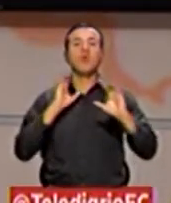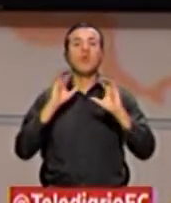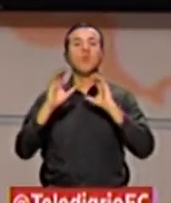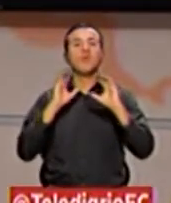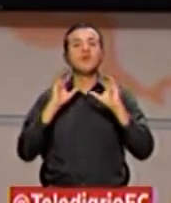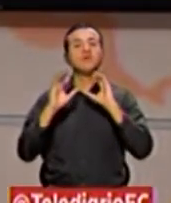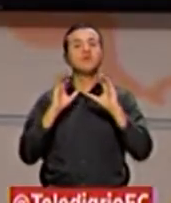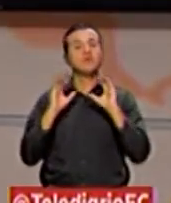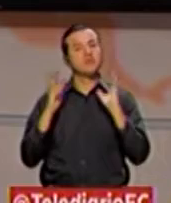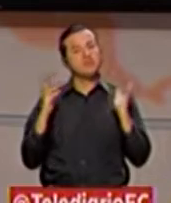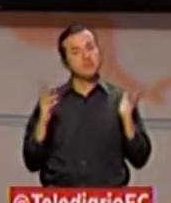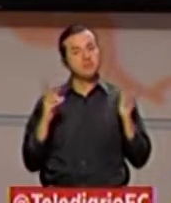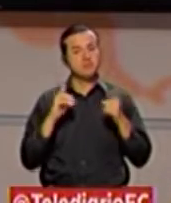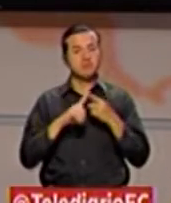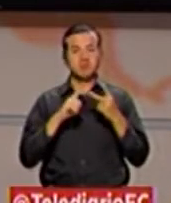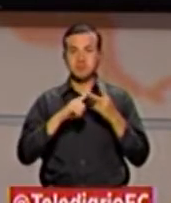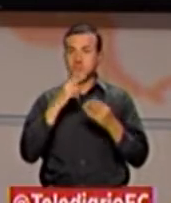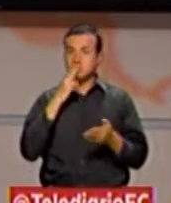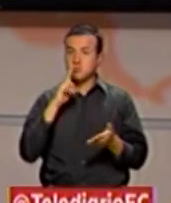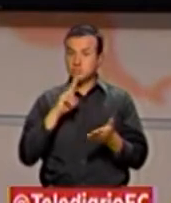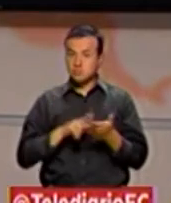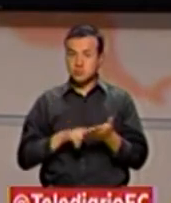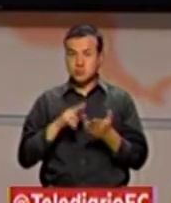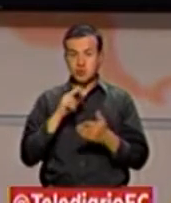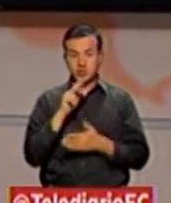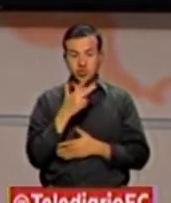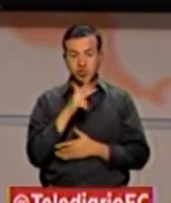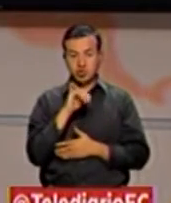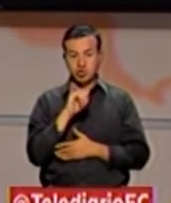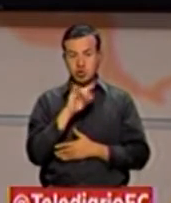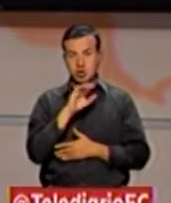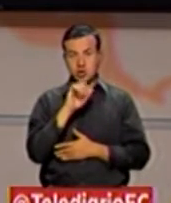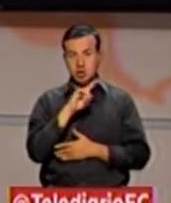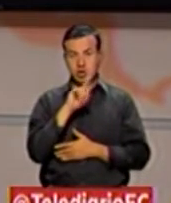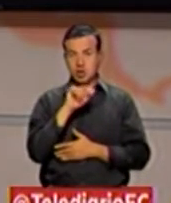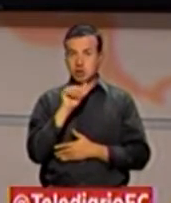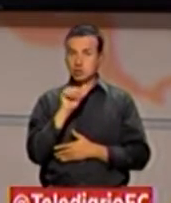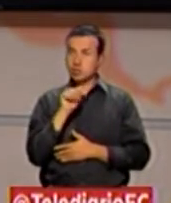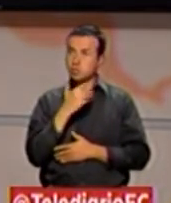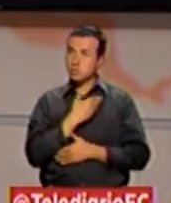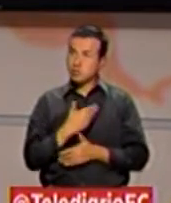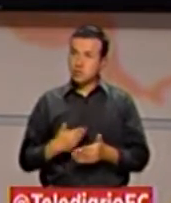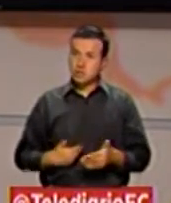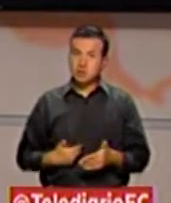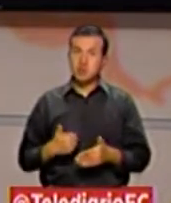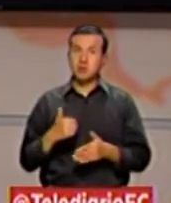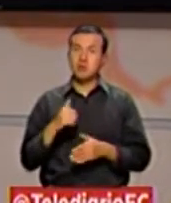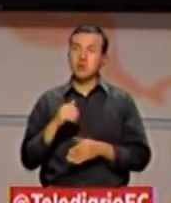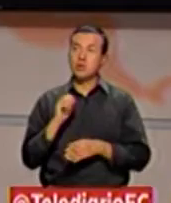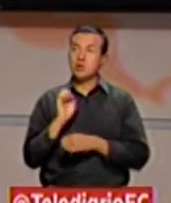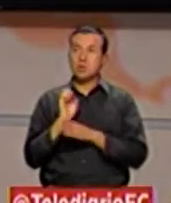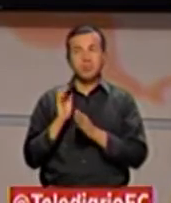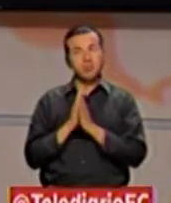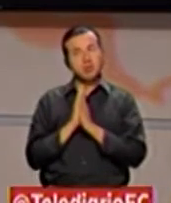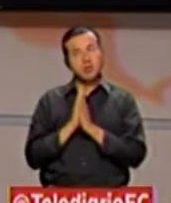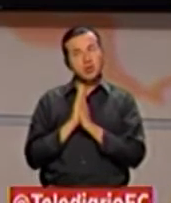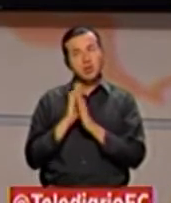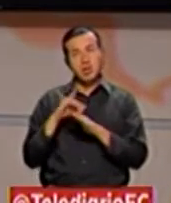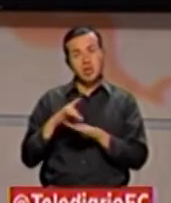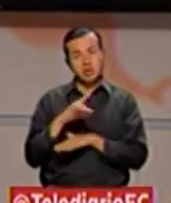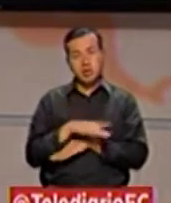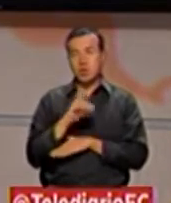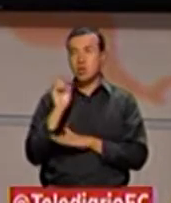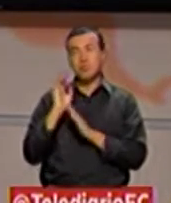conversaciones, las cartas que dirigía el señor Chicaiza implorándole al presidente de la República que no los